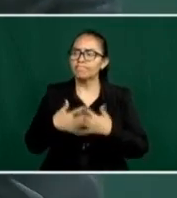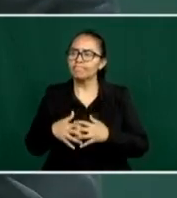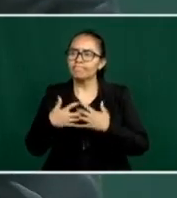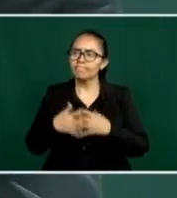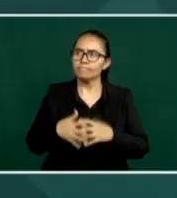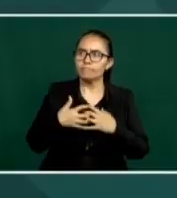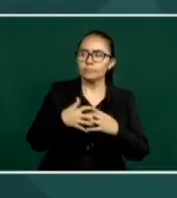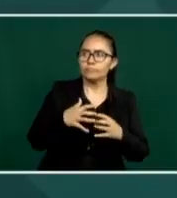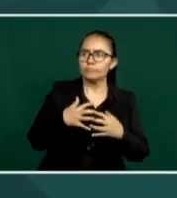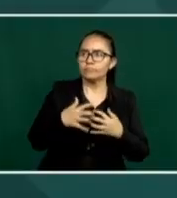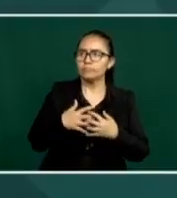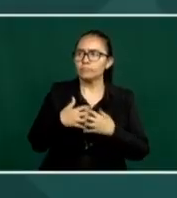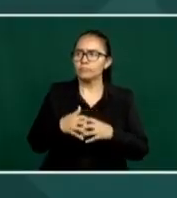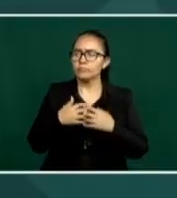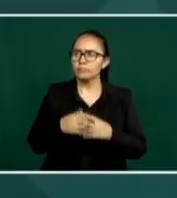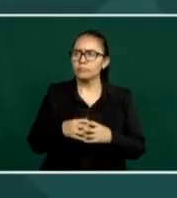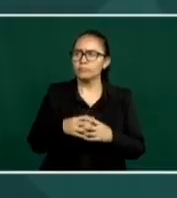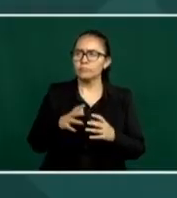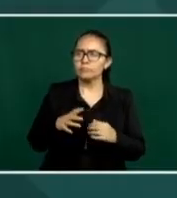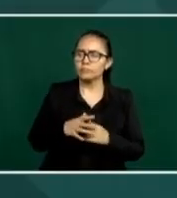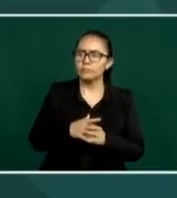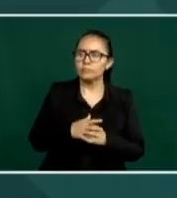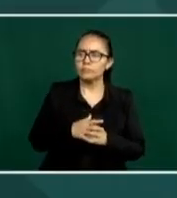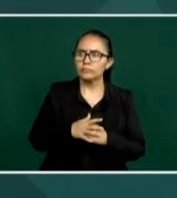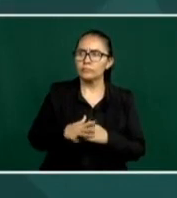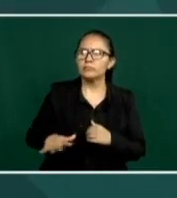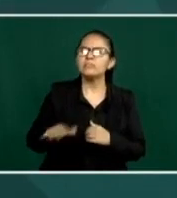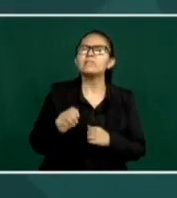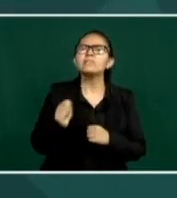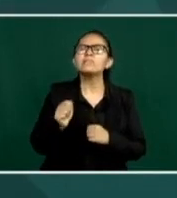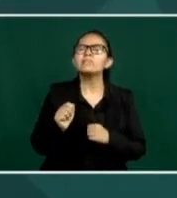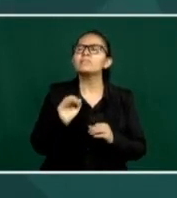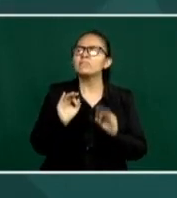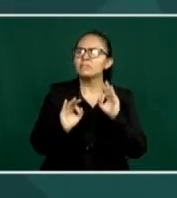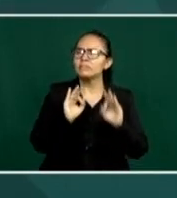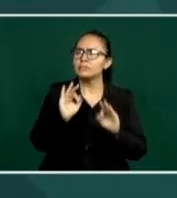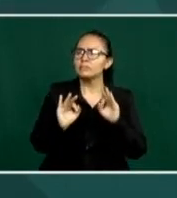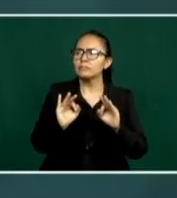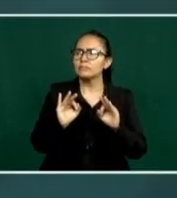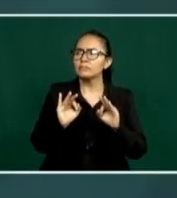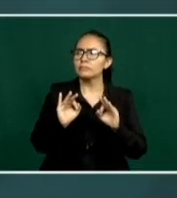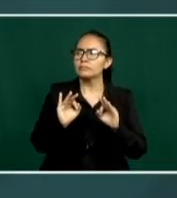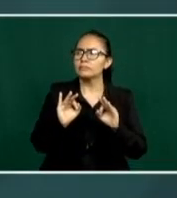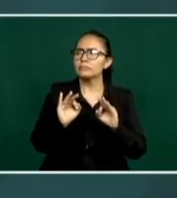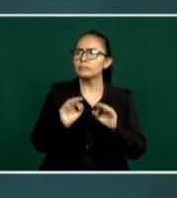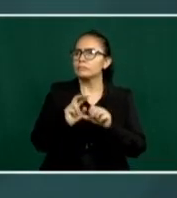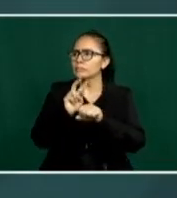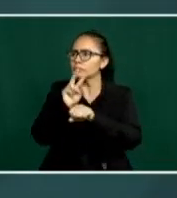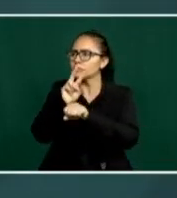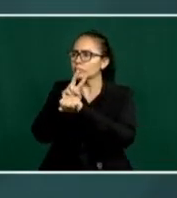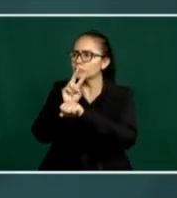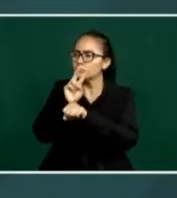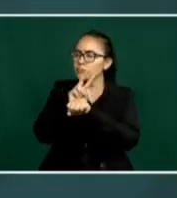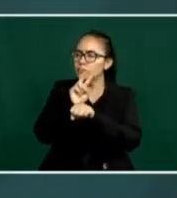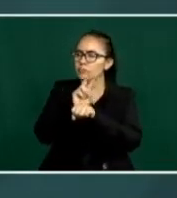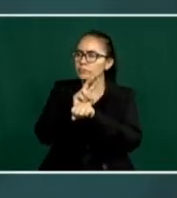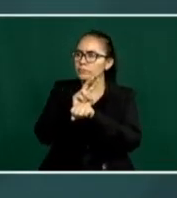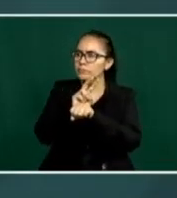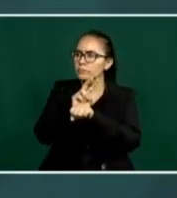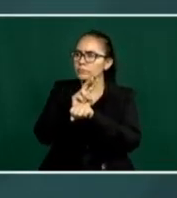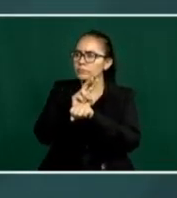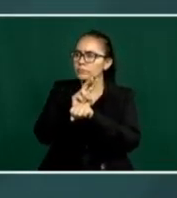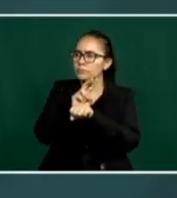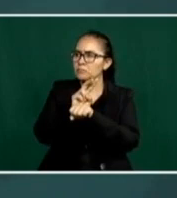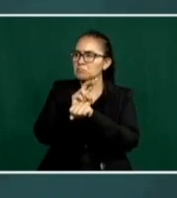Entonces me metí a ver de qué se trataba y era una proyección, un